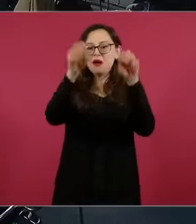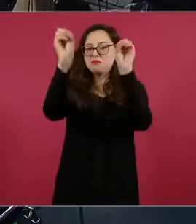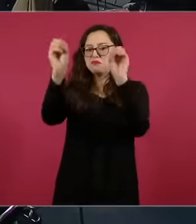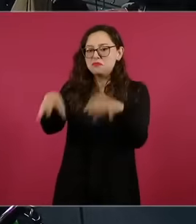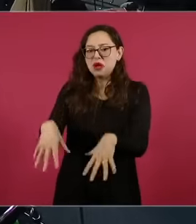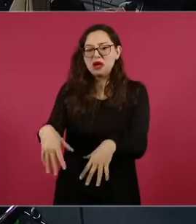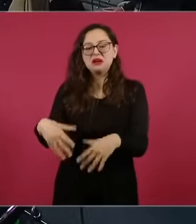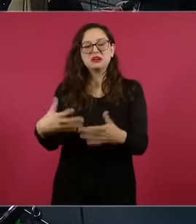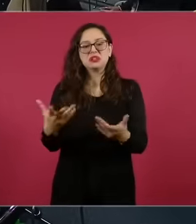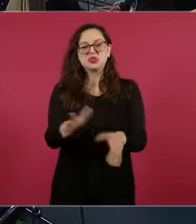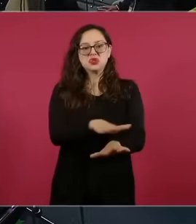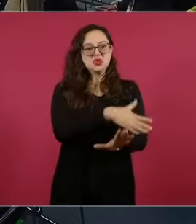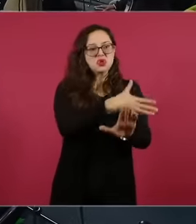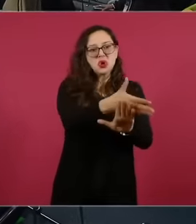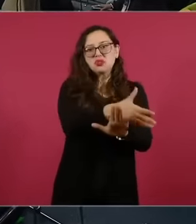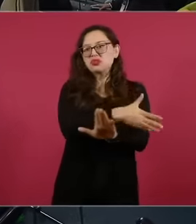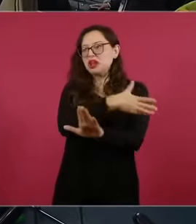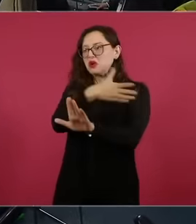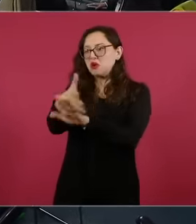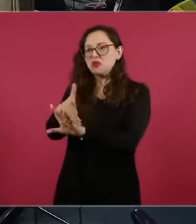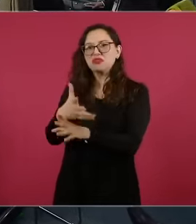y de humillación al pueblo.